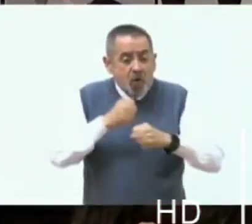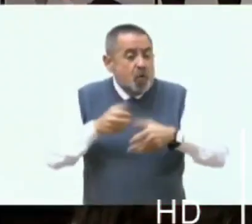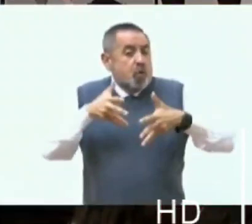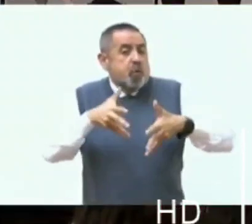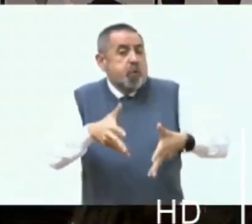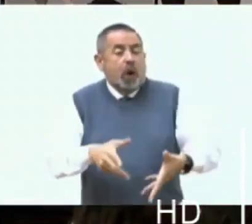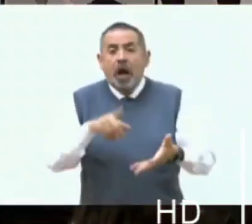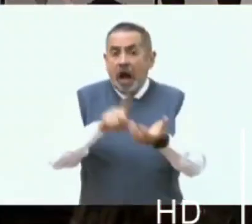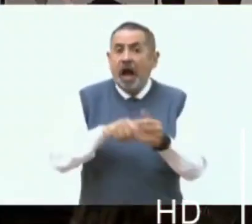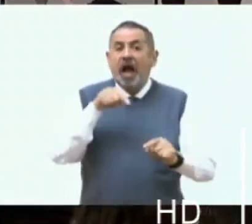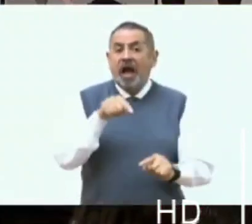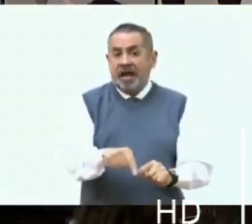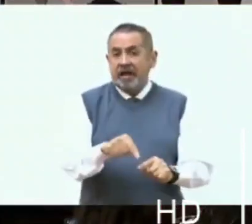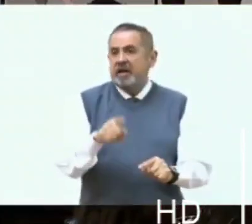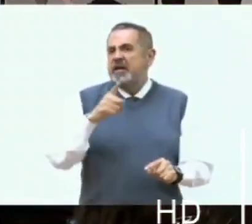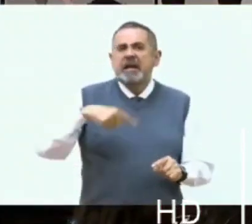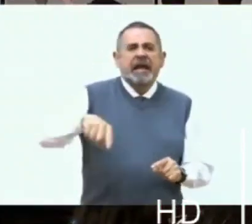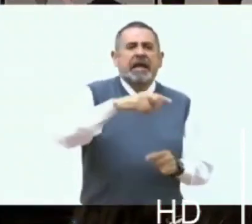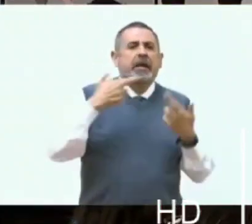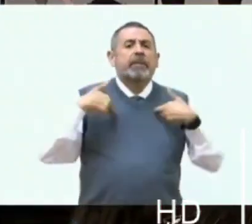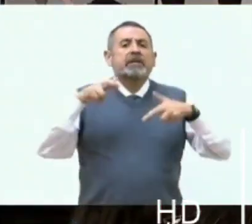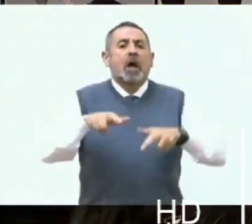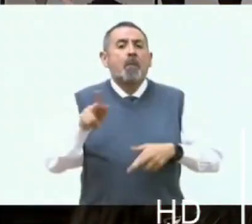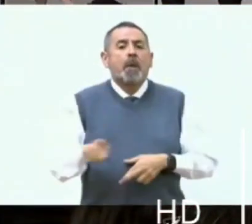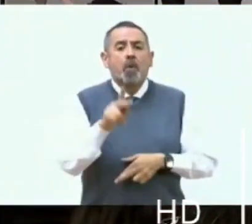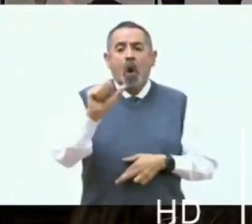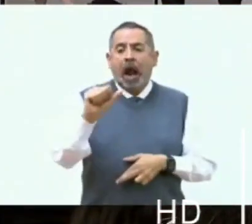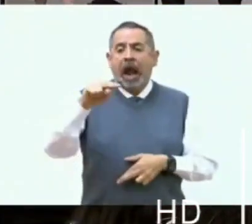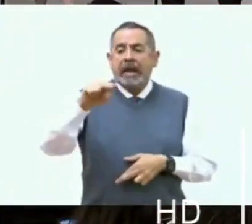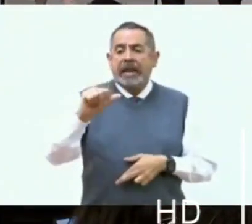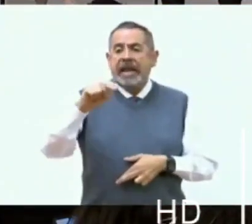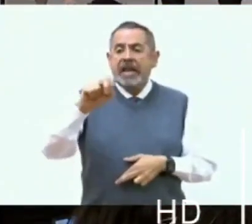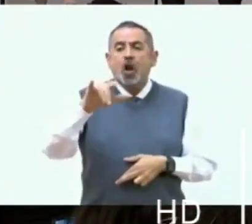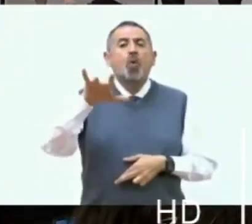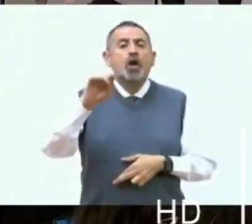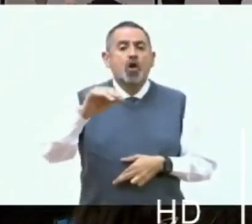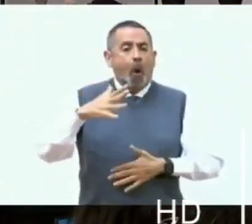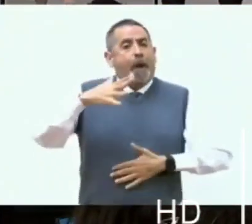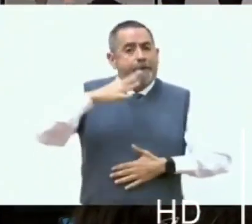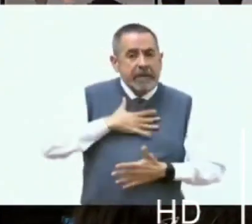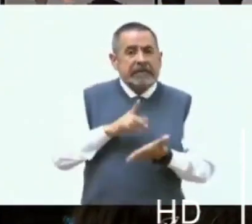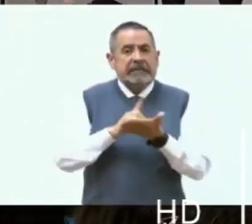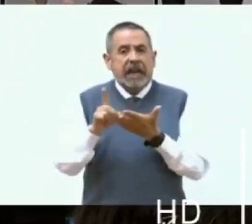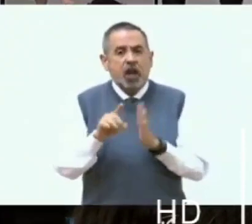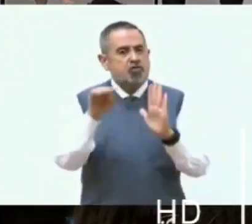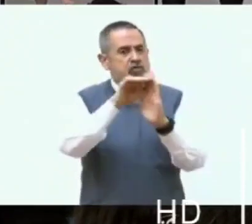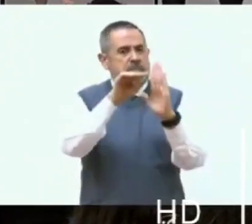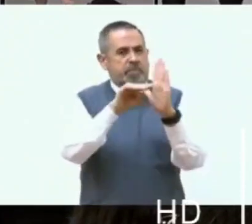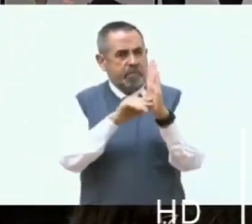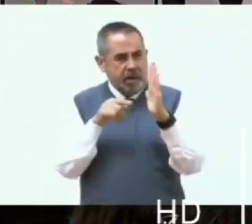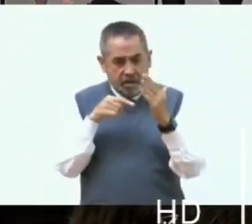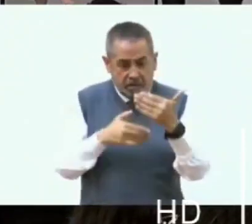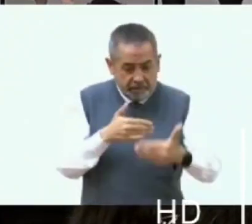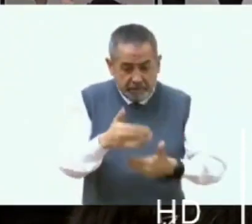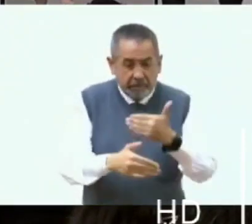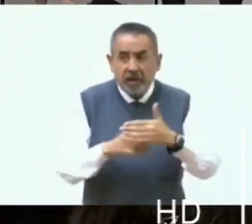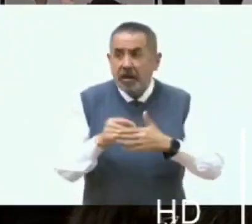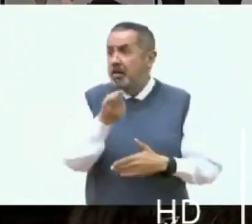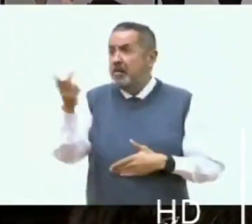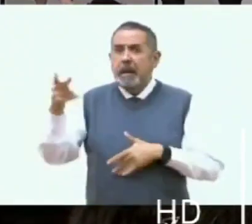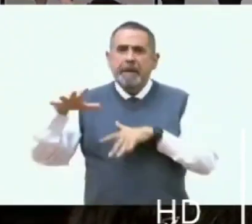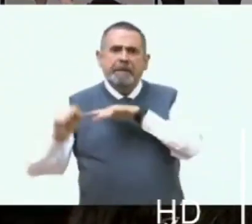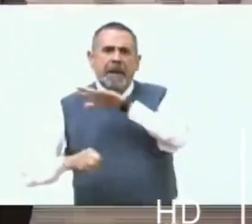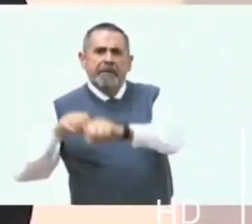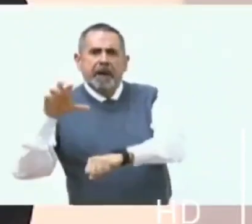los representantes del pueblo de Anenecuilco para defender sus derechos ante el implacable avance de las